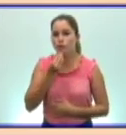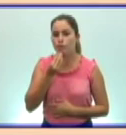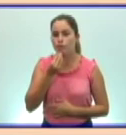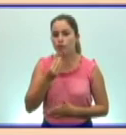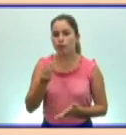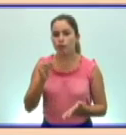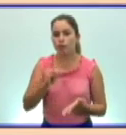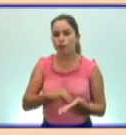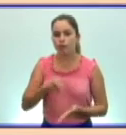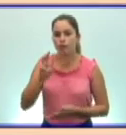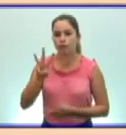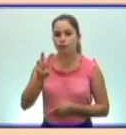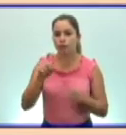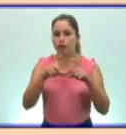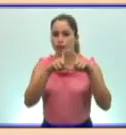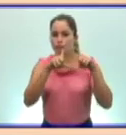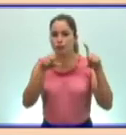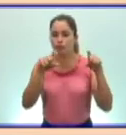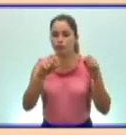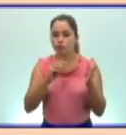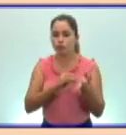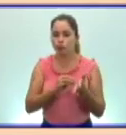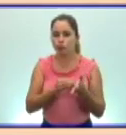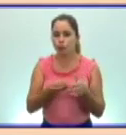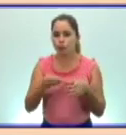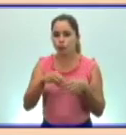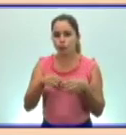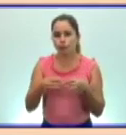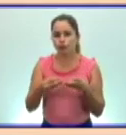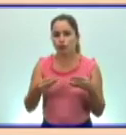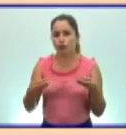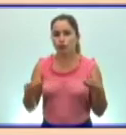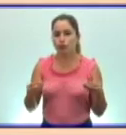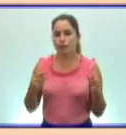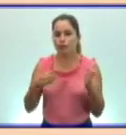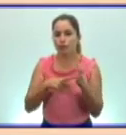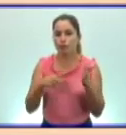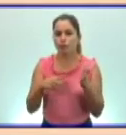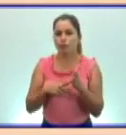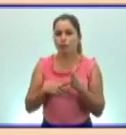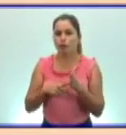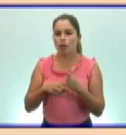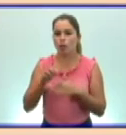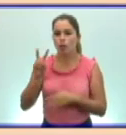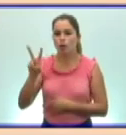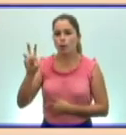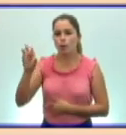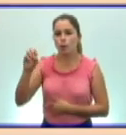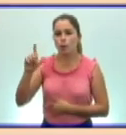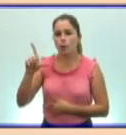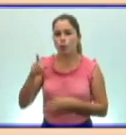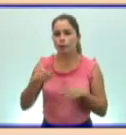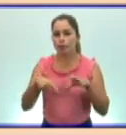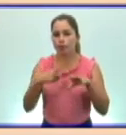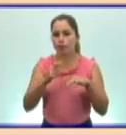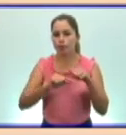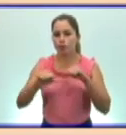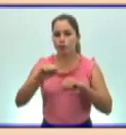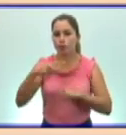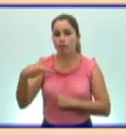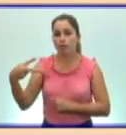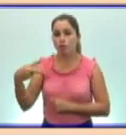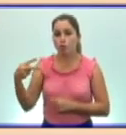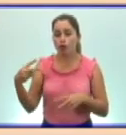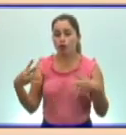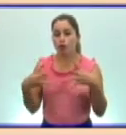expresión, donde concentración de la cantidad de sustancia multiplicado por el volumen de la disolución es igual a la relación